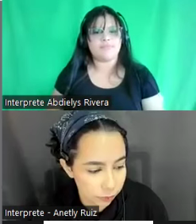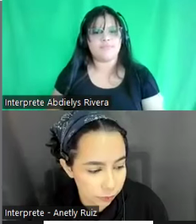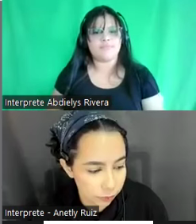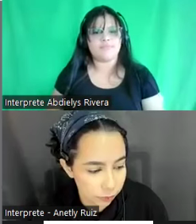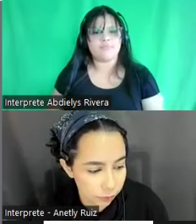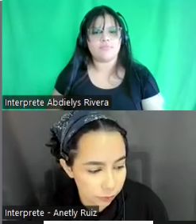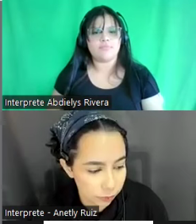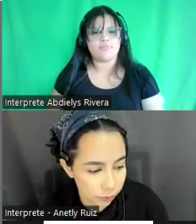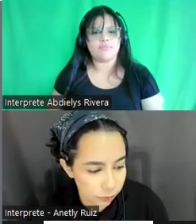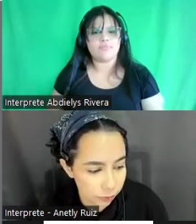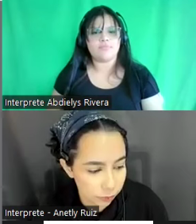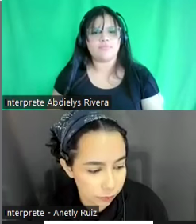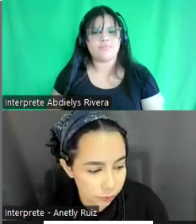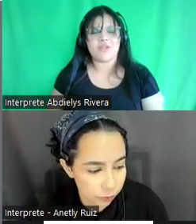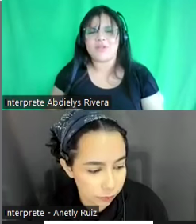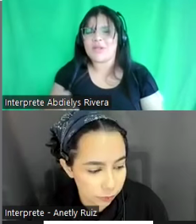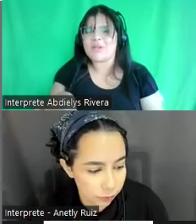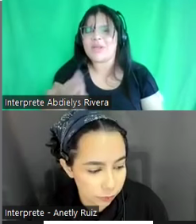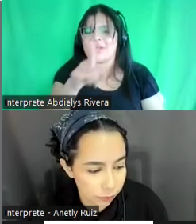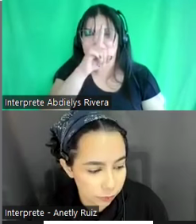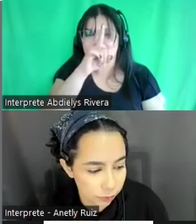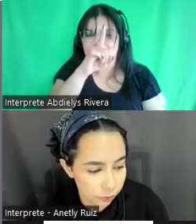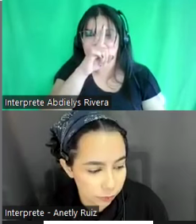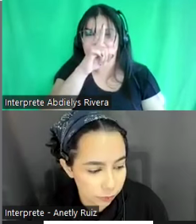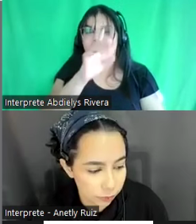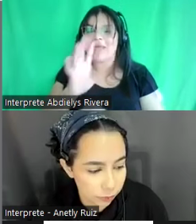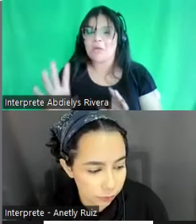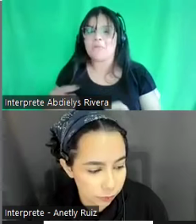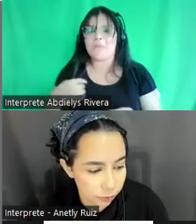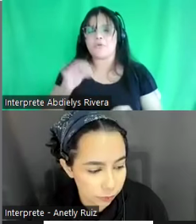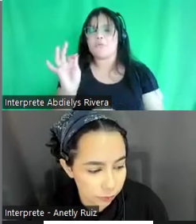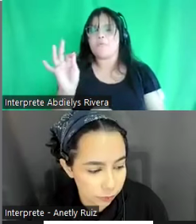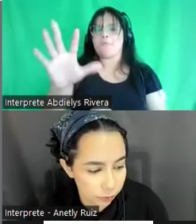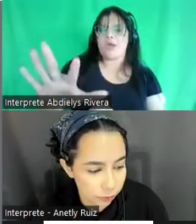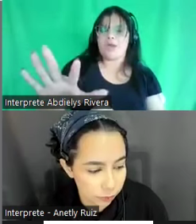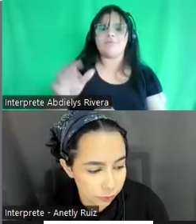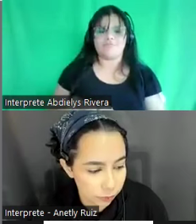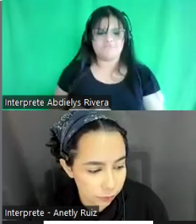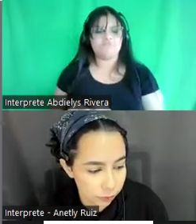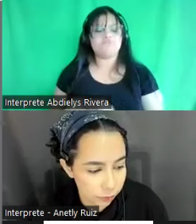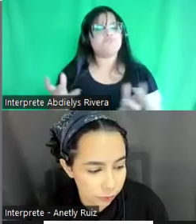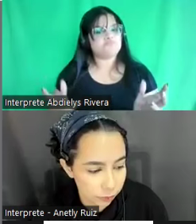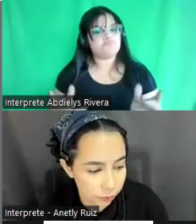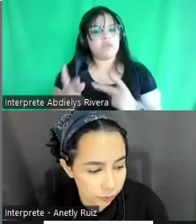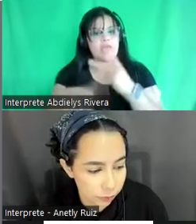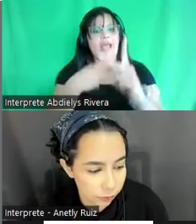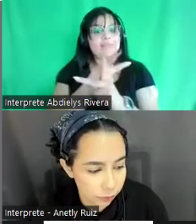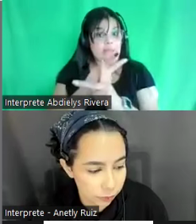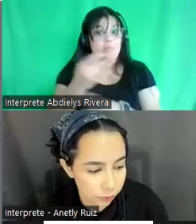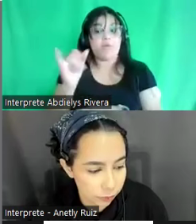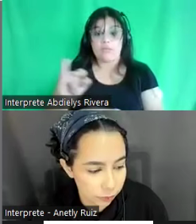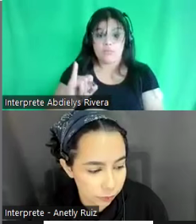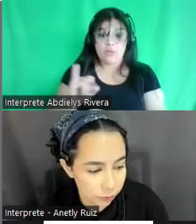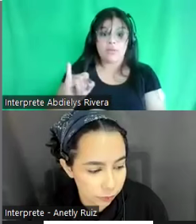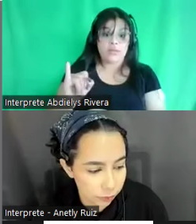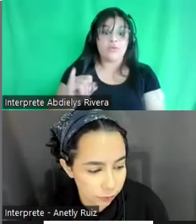Ah, bastante callados. Yo les voy a decir una de las cosas que impacta bastante. El tipo de plan médico afecta. La condición crónica